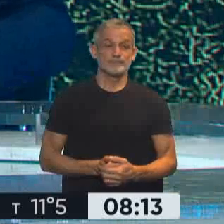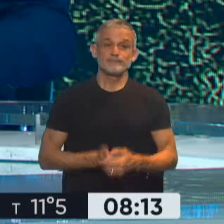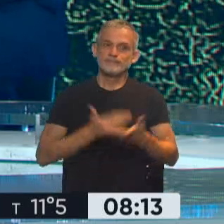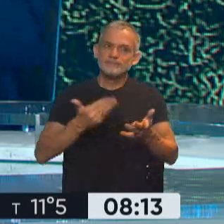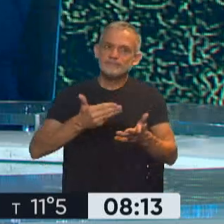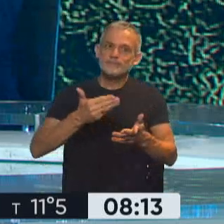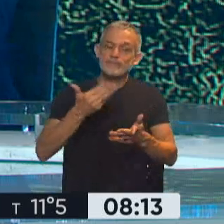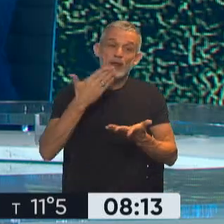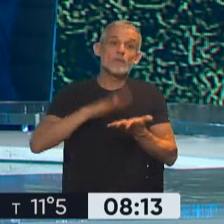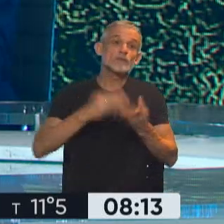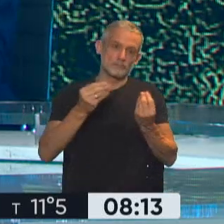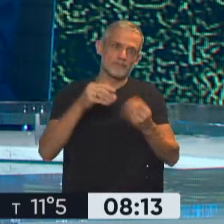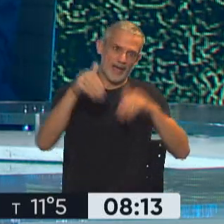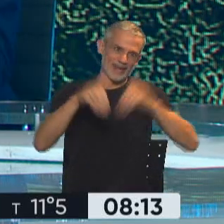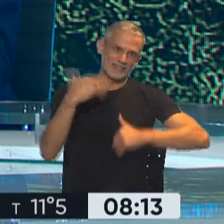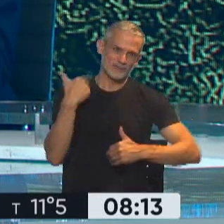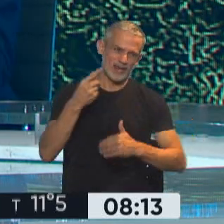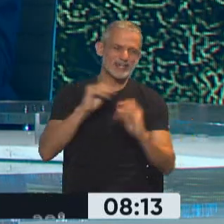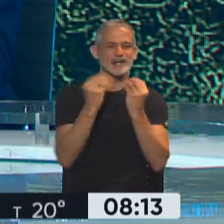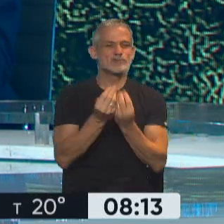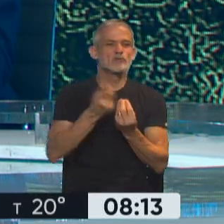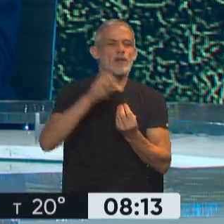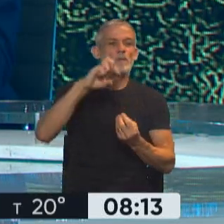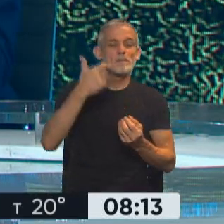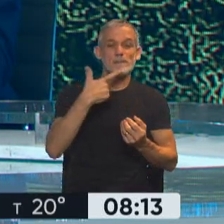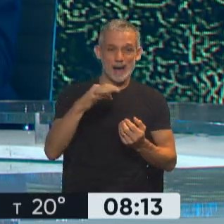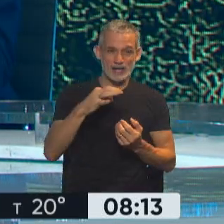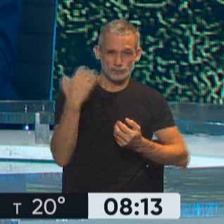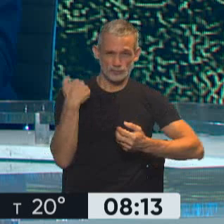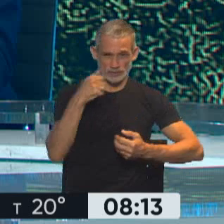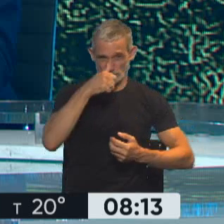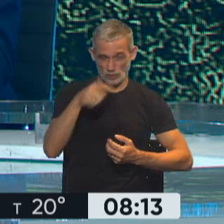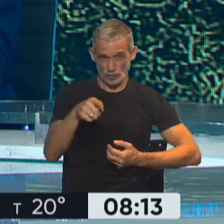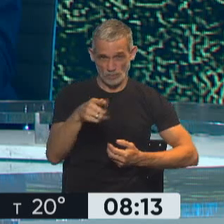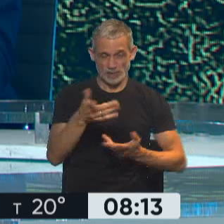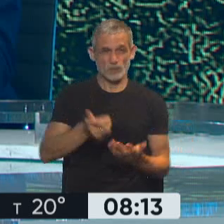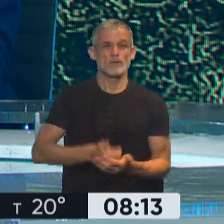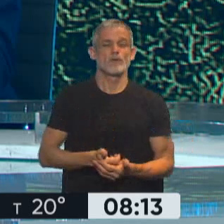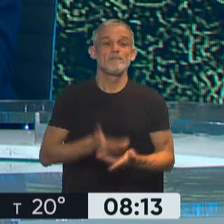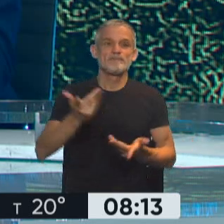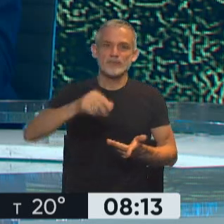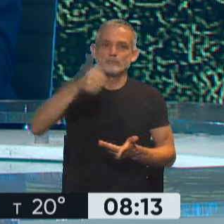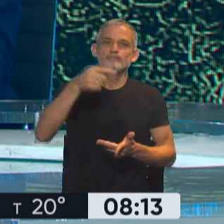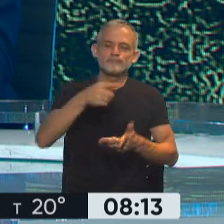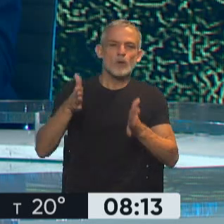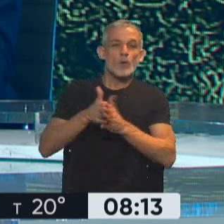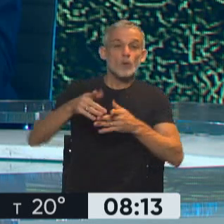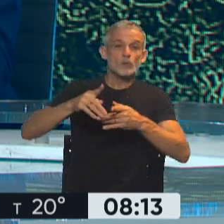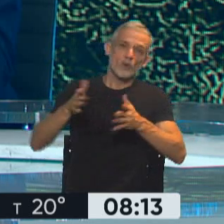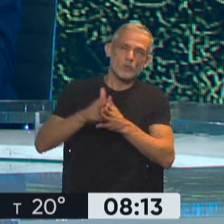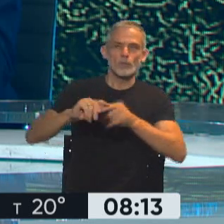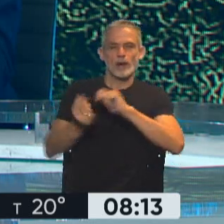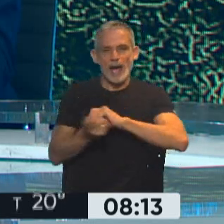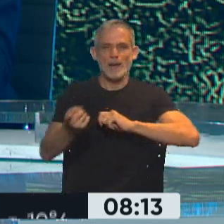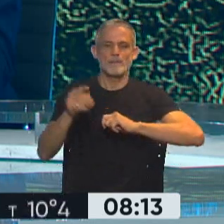Y vamos a seguir hablando de las elecciones, del resultado de las primarias abiertas, simultáneas y obligatorias del día de ayer, el triunfo de Juntos por